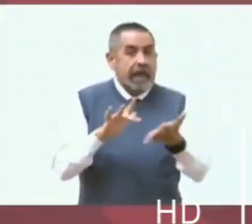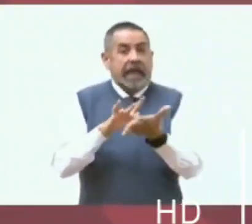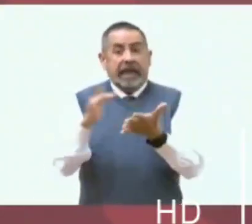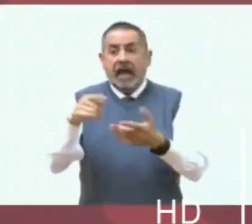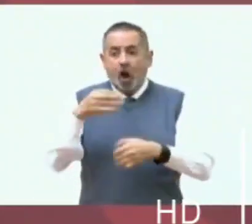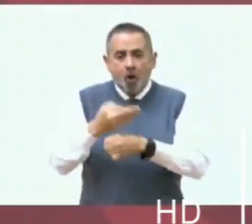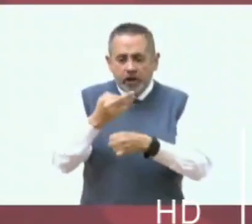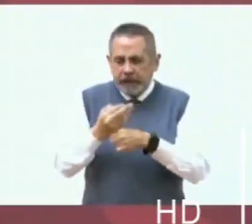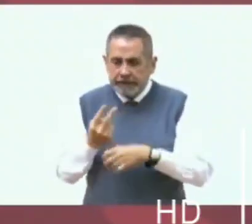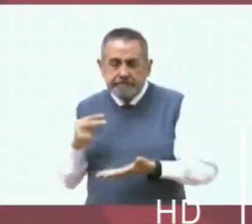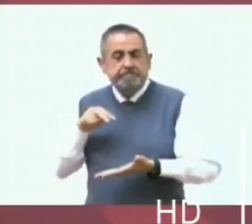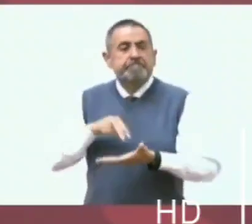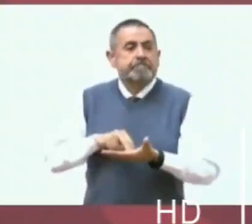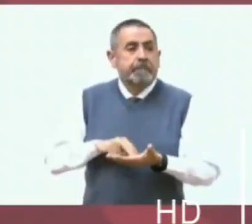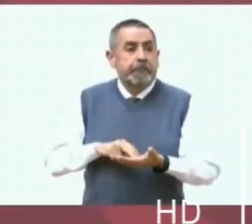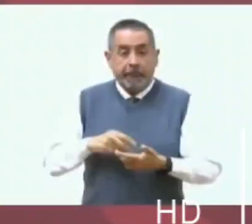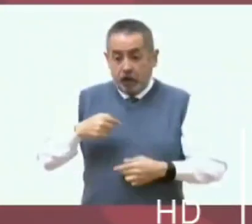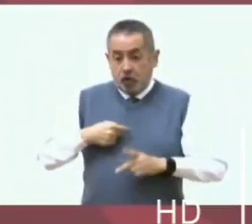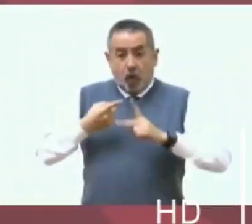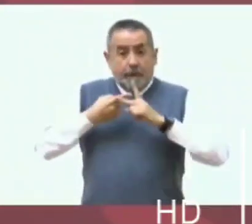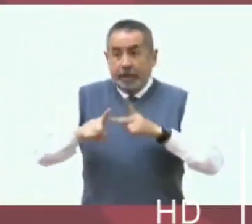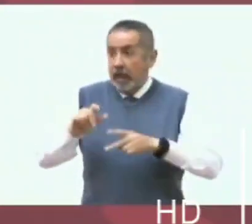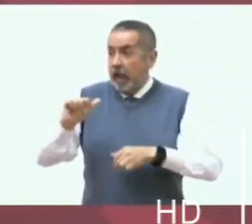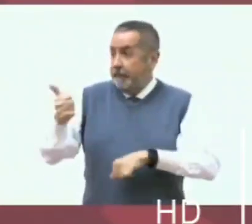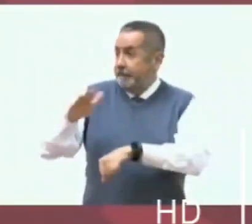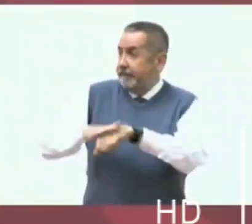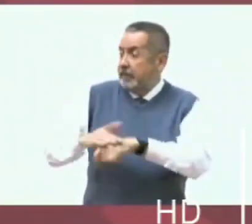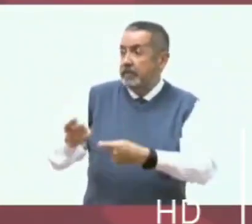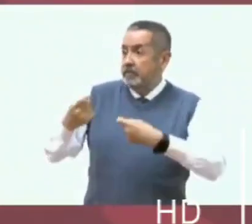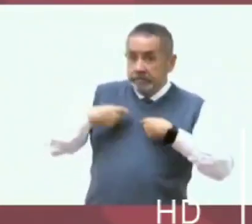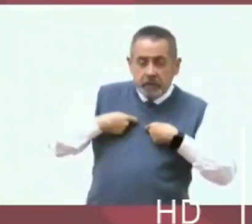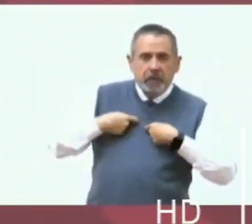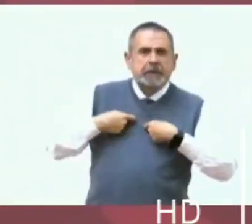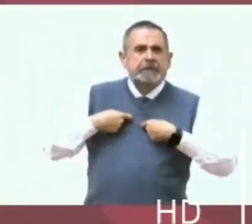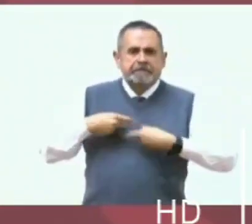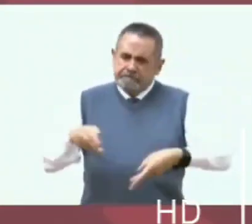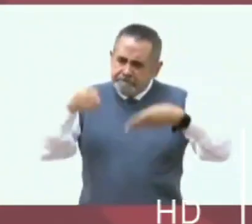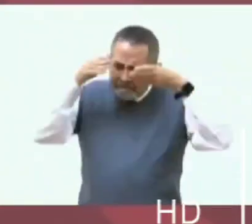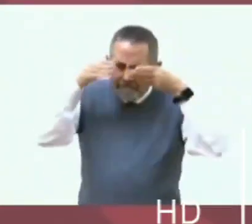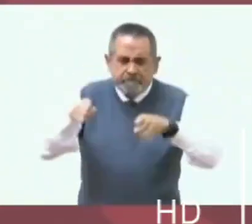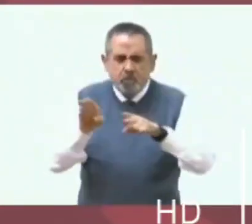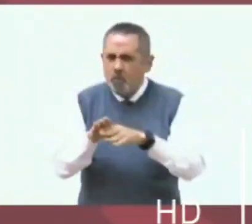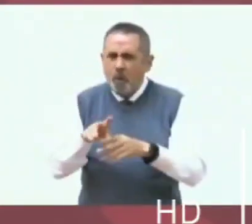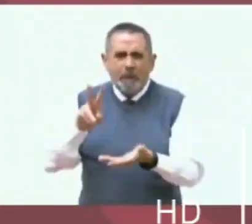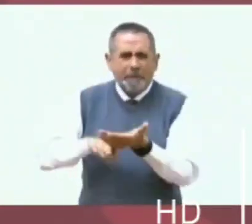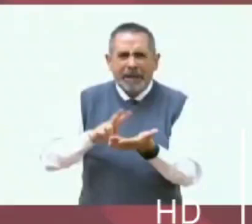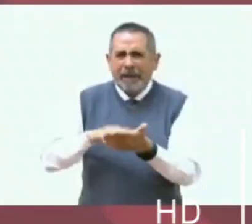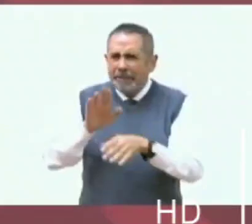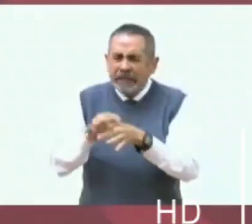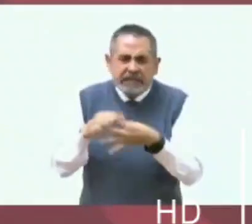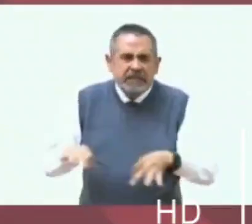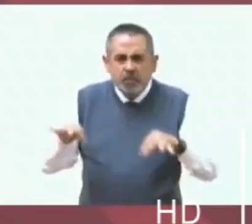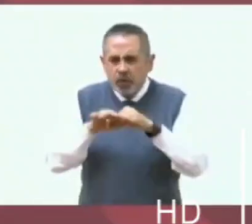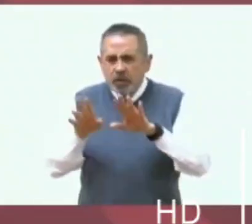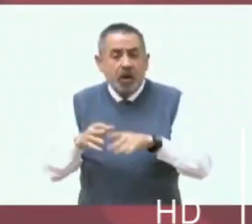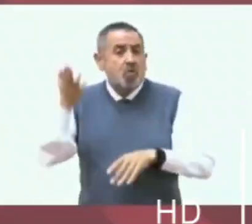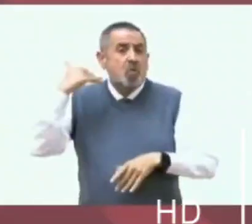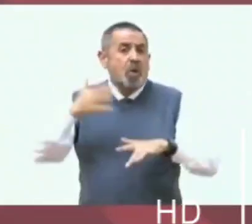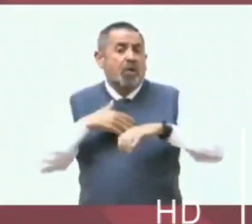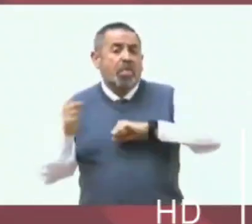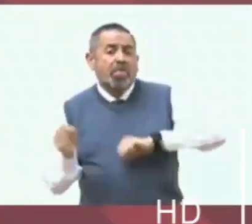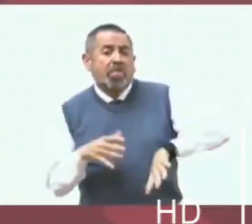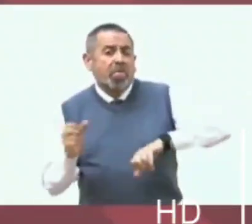esta experiencia que al inicio de esta administración nos enfocamos en las tareas sustantivas abandonadas durante